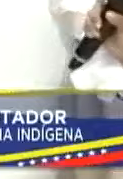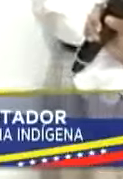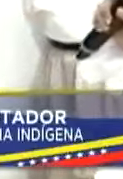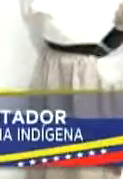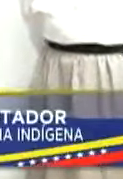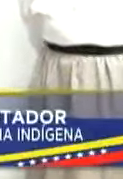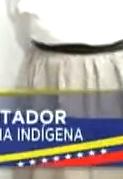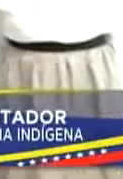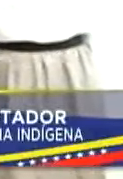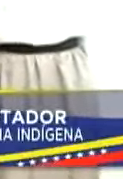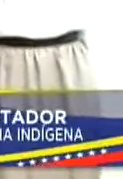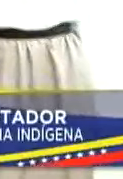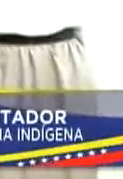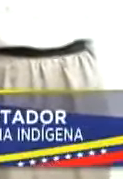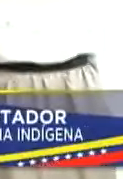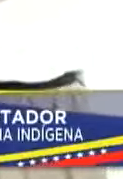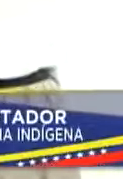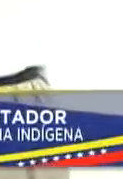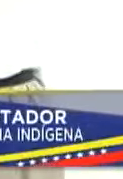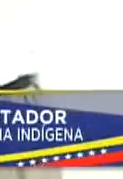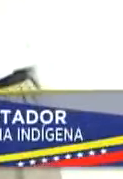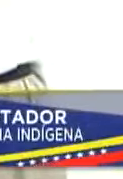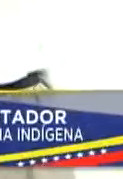momento es la sala Bolívar Humano.